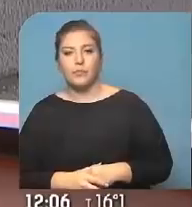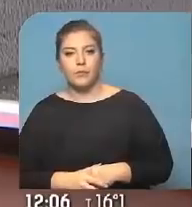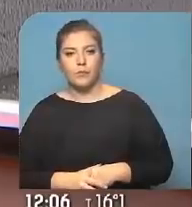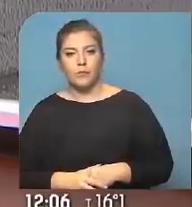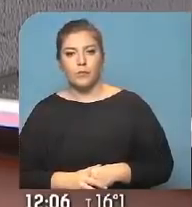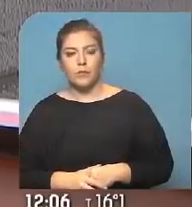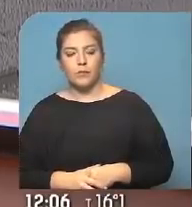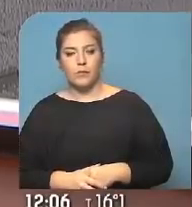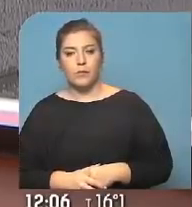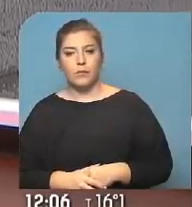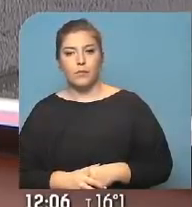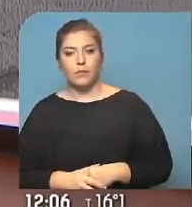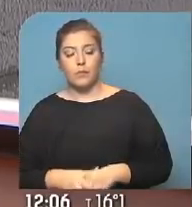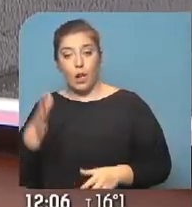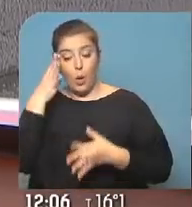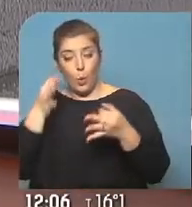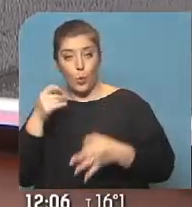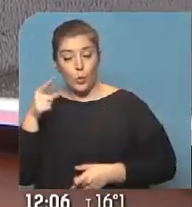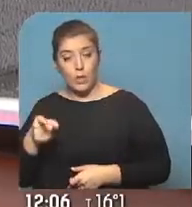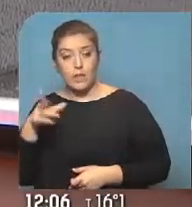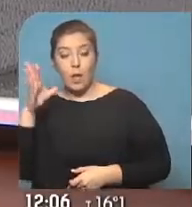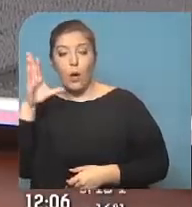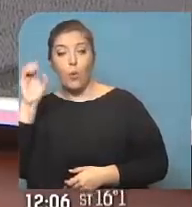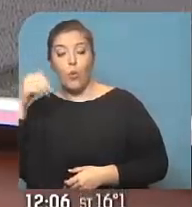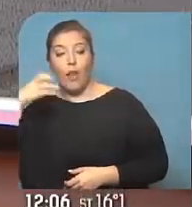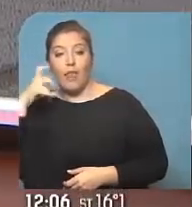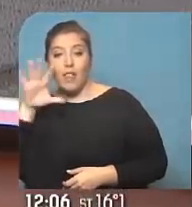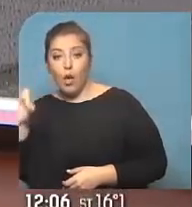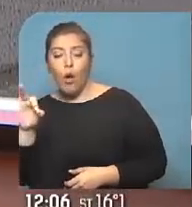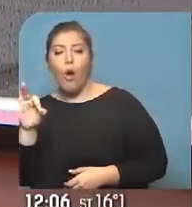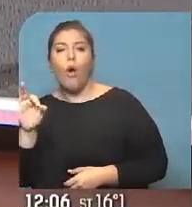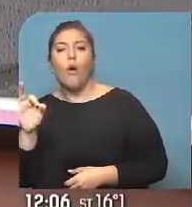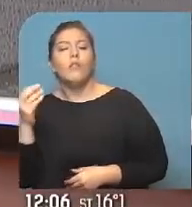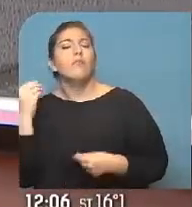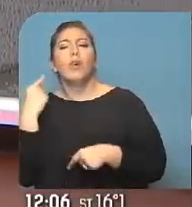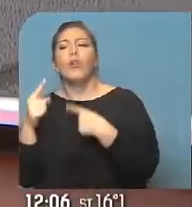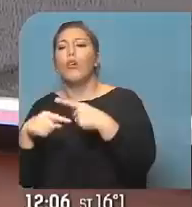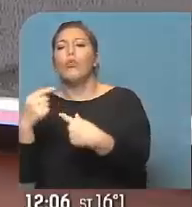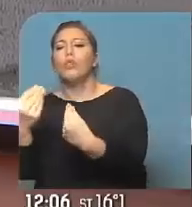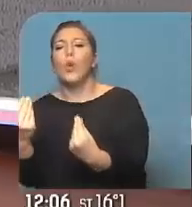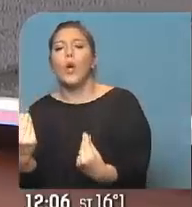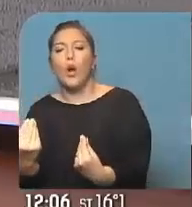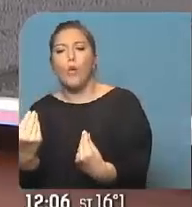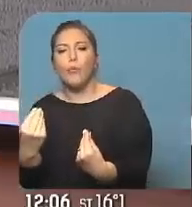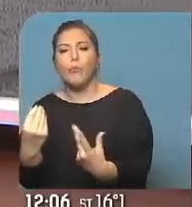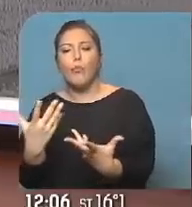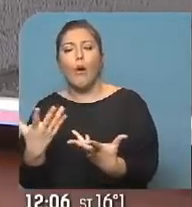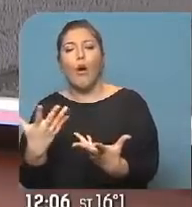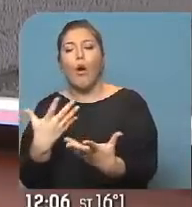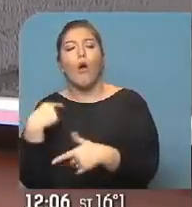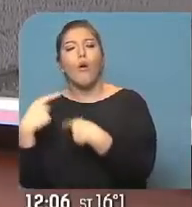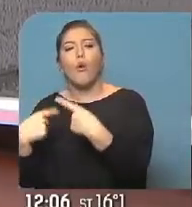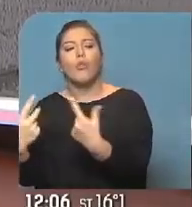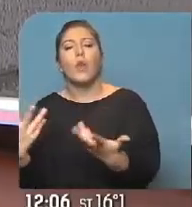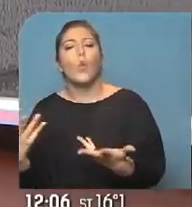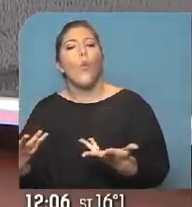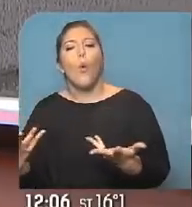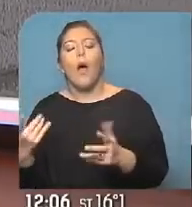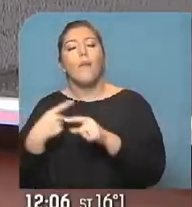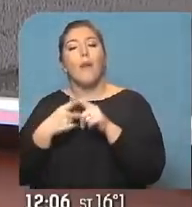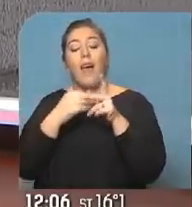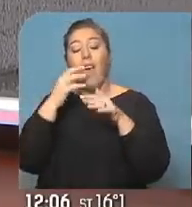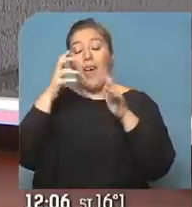mostrador, del juzgado, desde el lado de Bonadío, ¿cuáles son los pasos a seguir para continuar a partir del escrito y